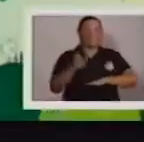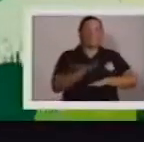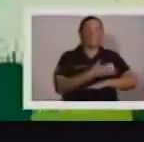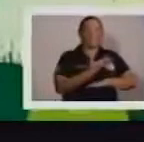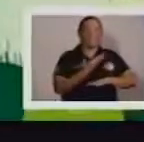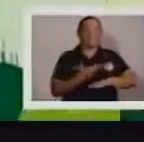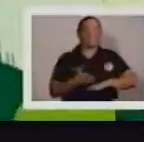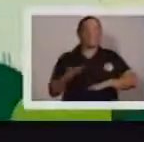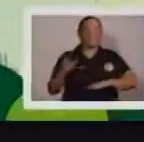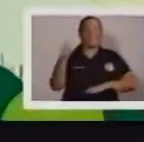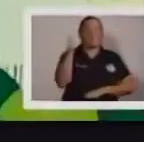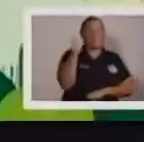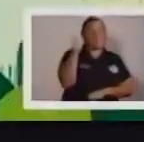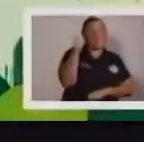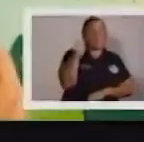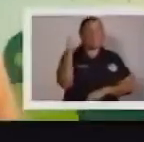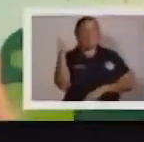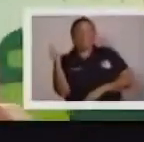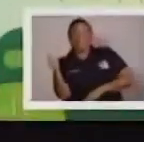El